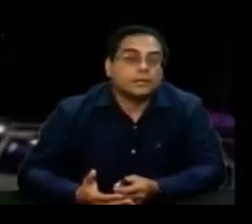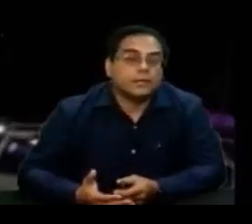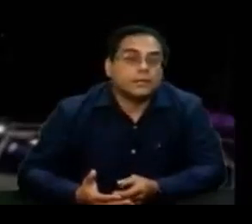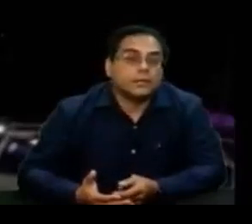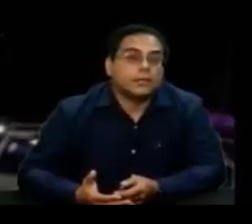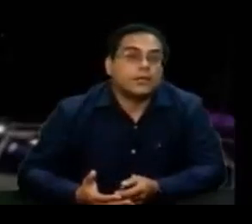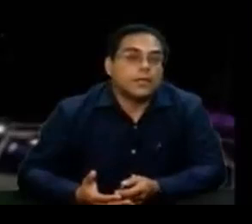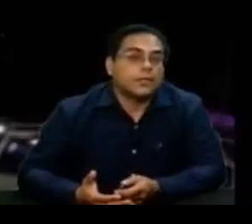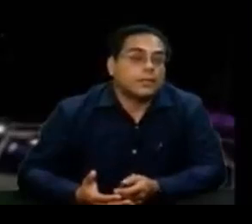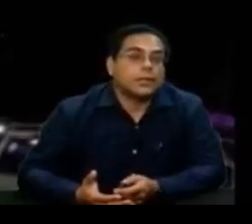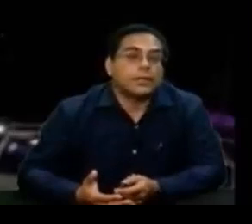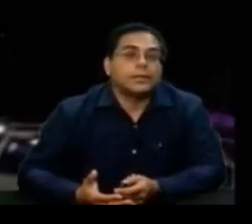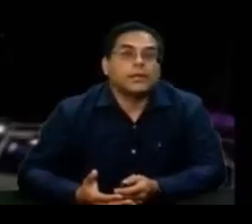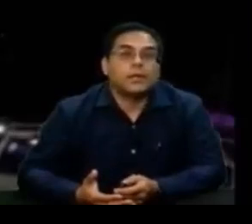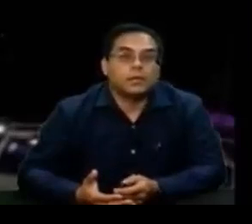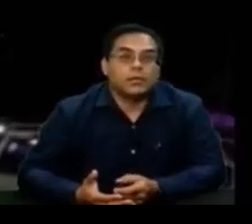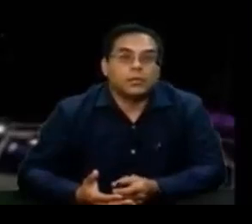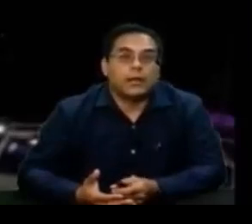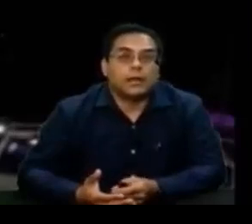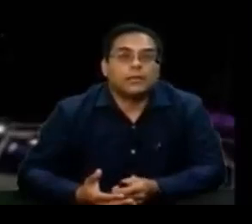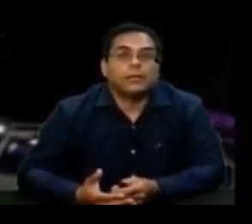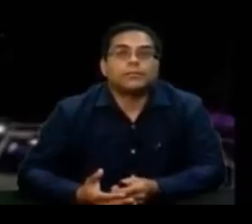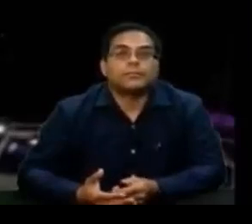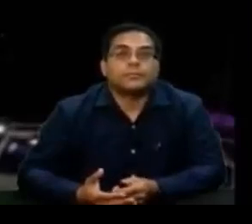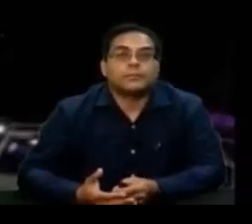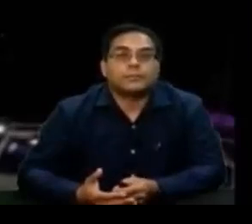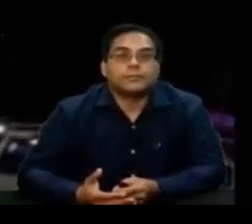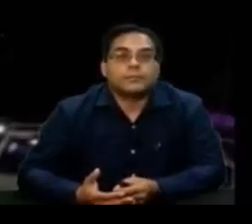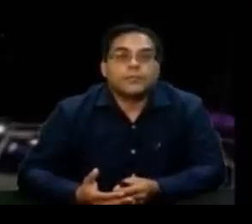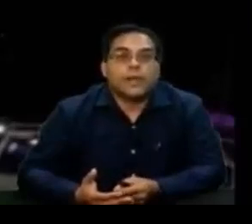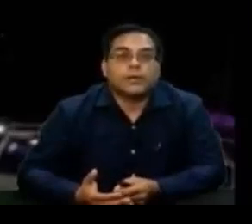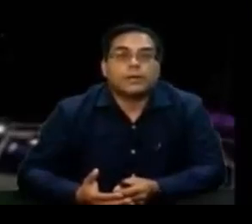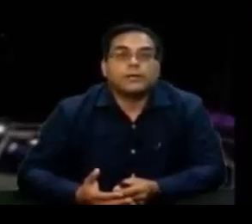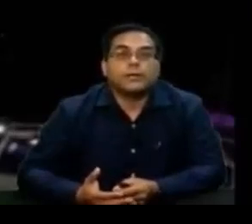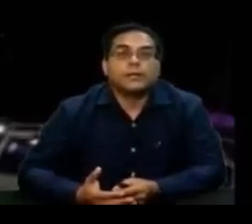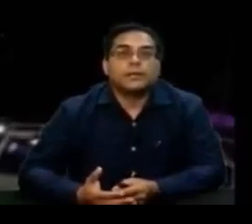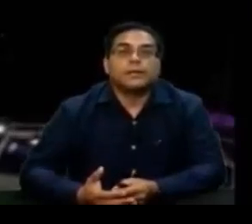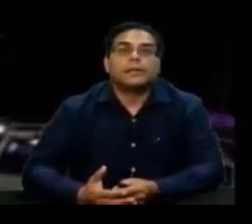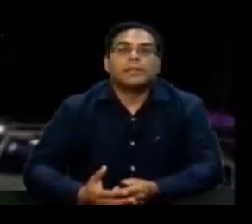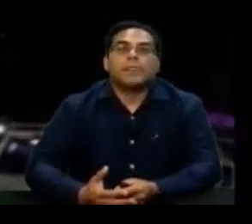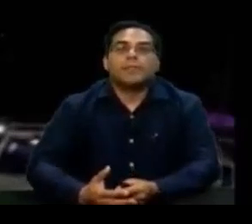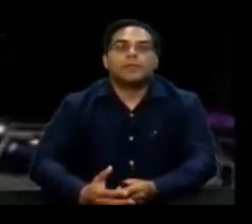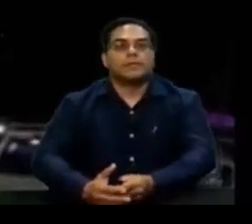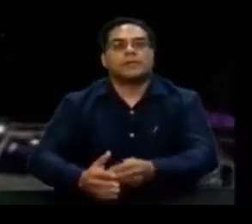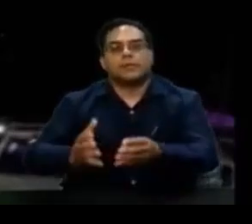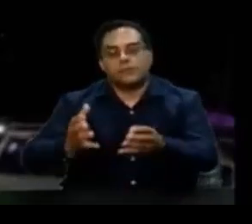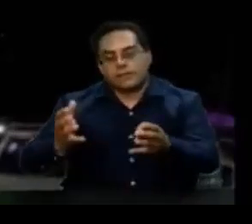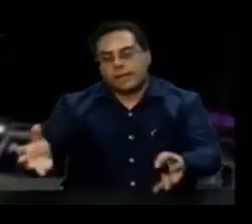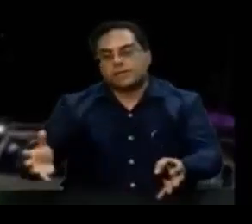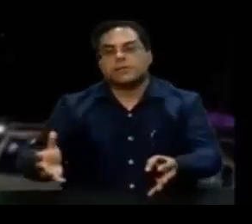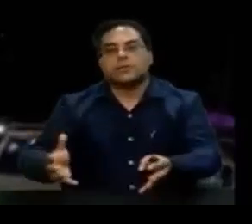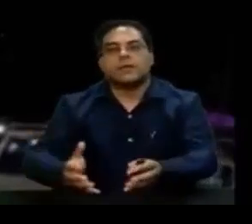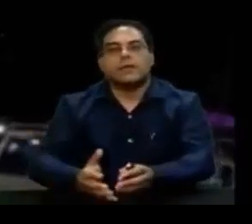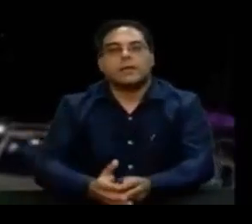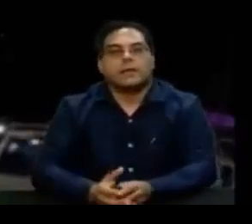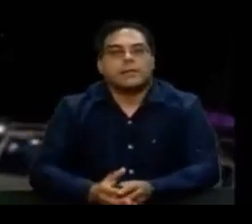tiene una vida completamente normal, ¿no? Ahora, podemos hablar de las fracturas maxilares